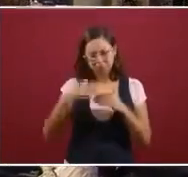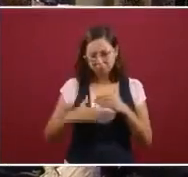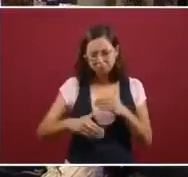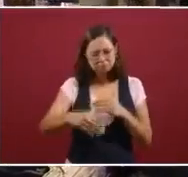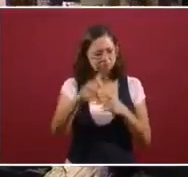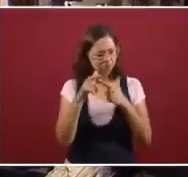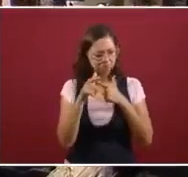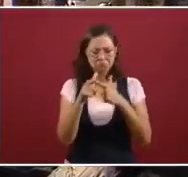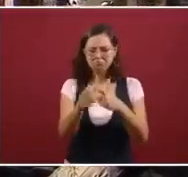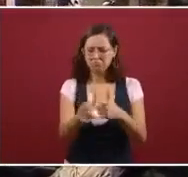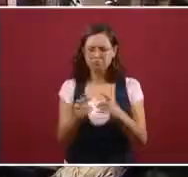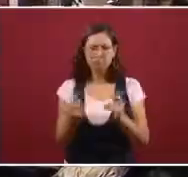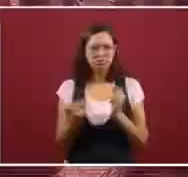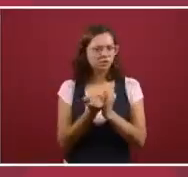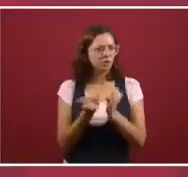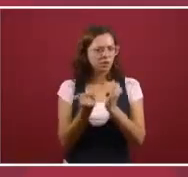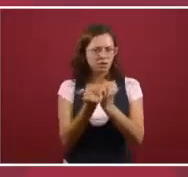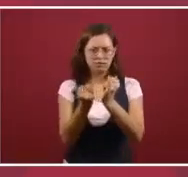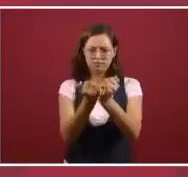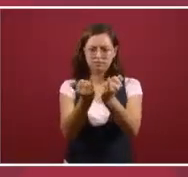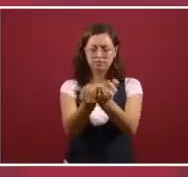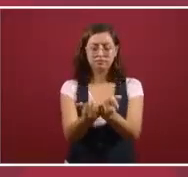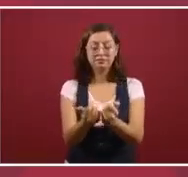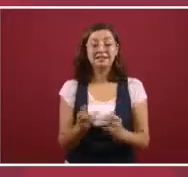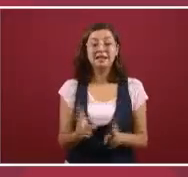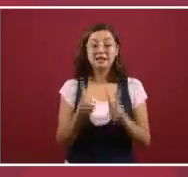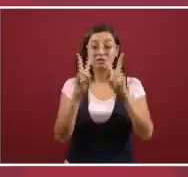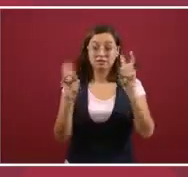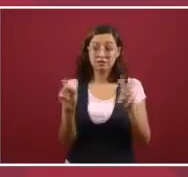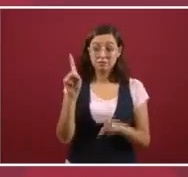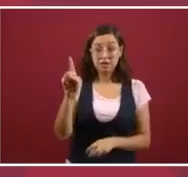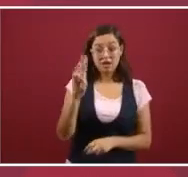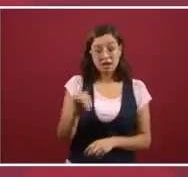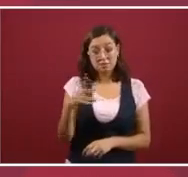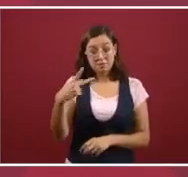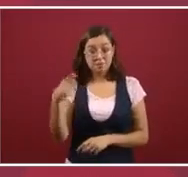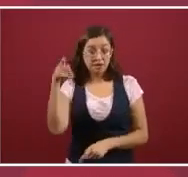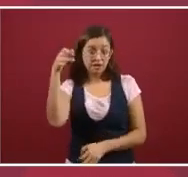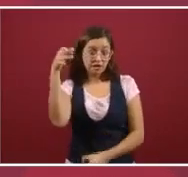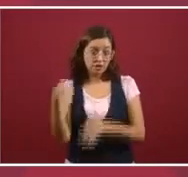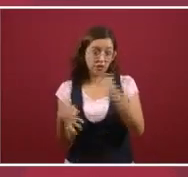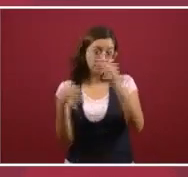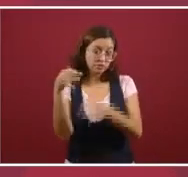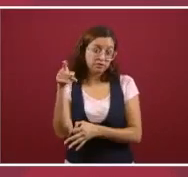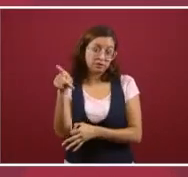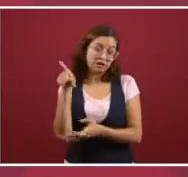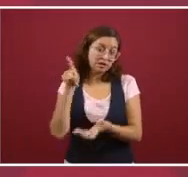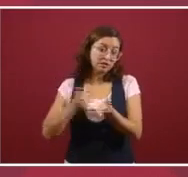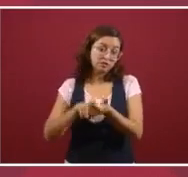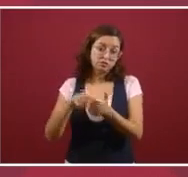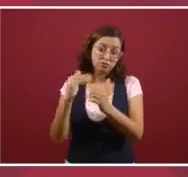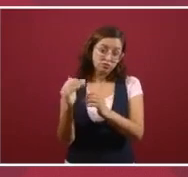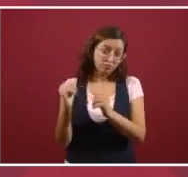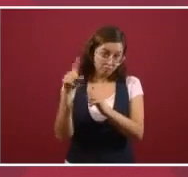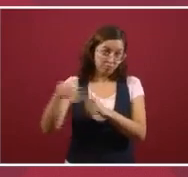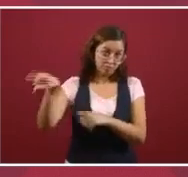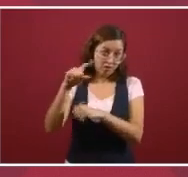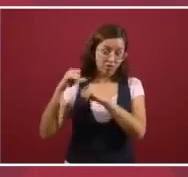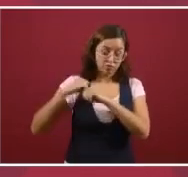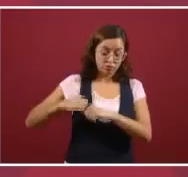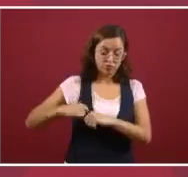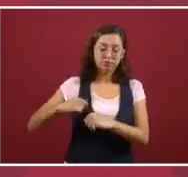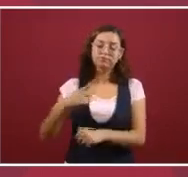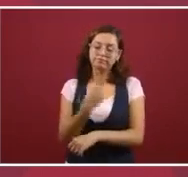Judicial, ellos están haciendo ya una labor de limpia, porque en efecto